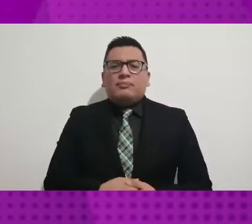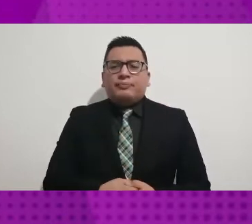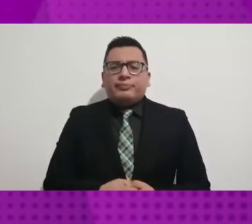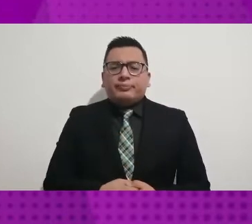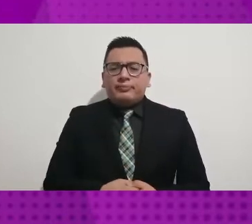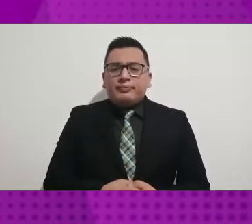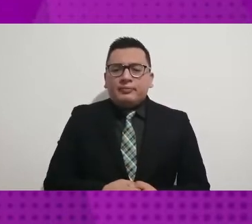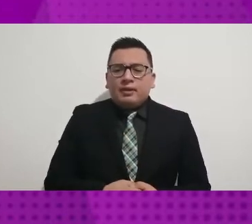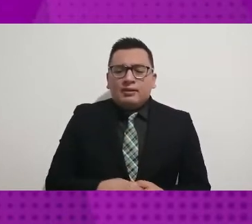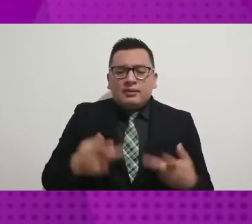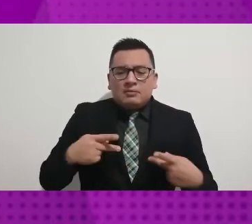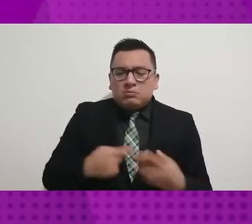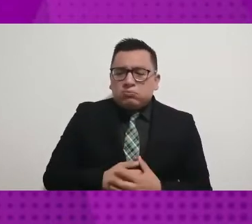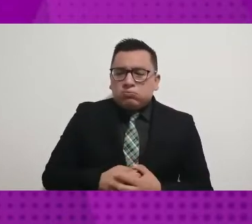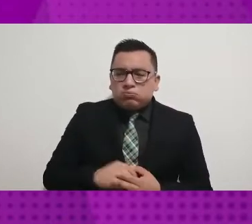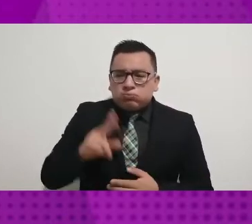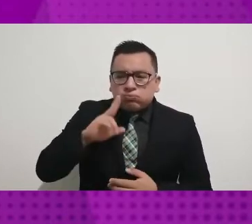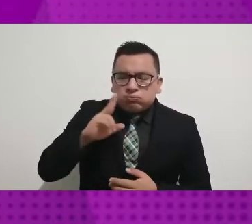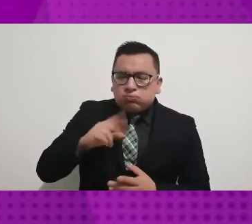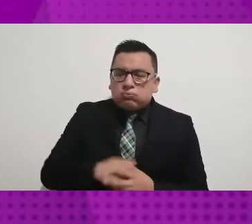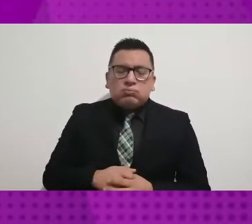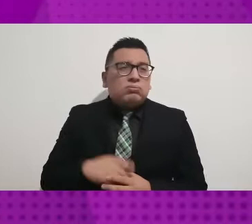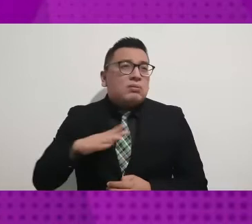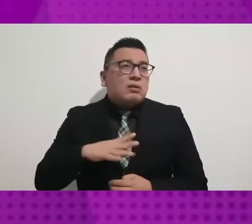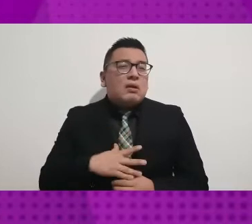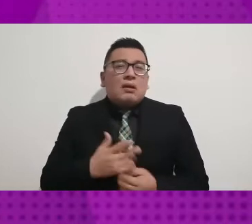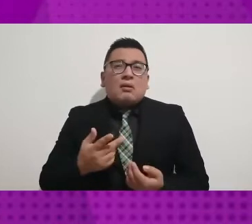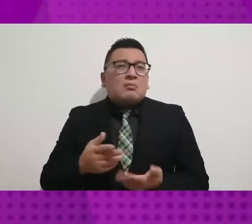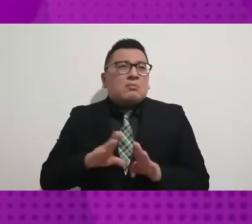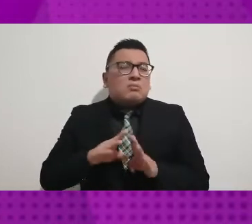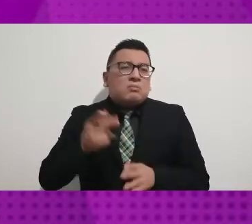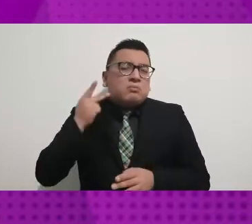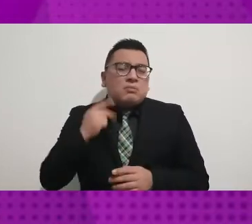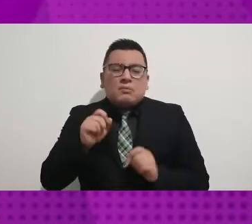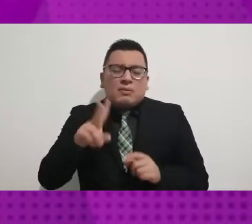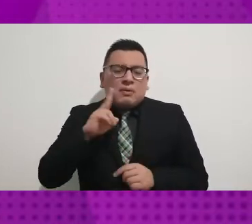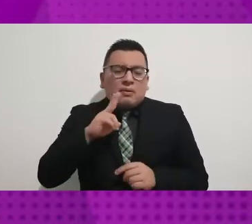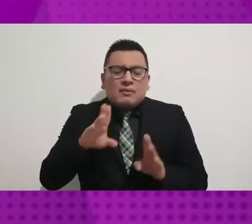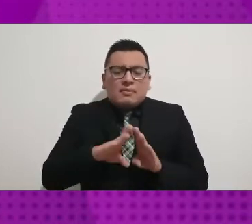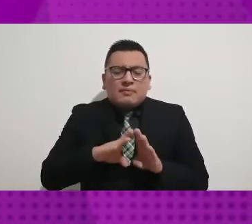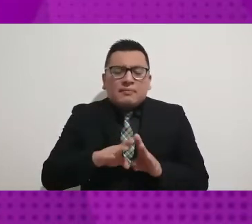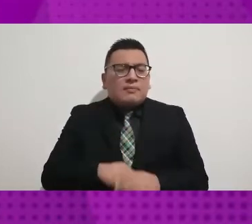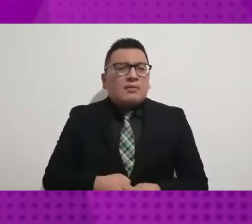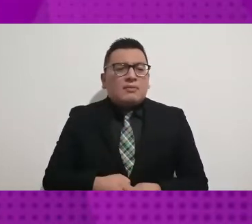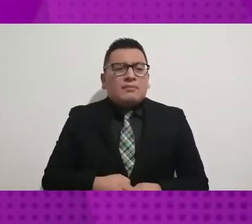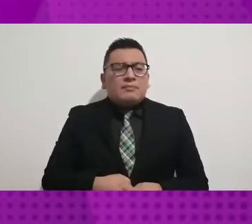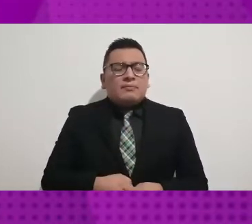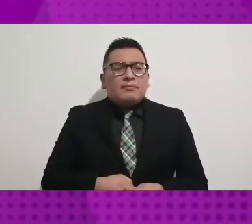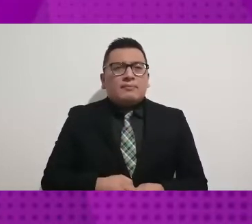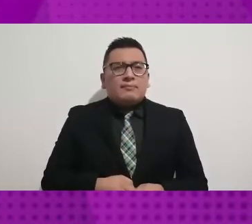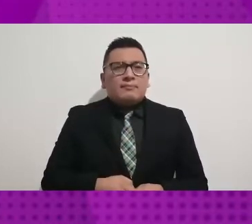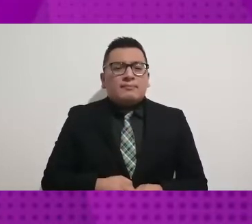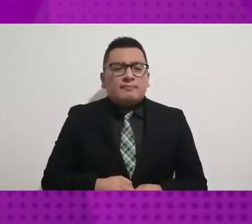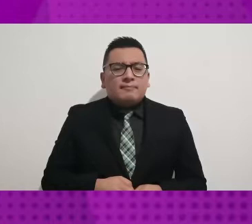se decanta por una manera de hacer política, y también la manera en cómo prevé a las candidaturas